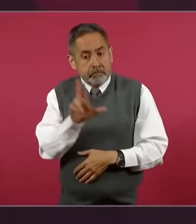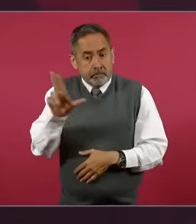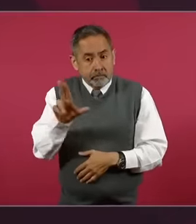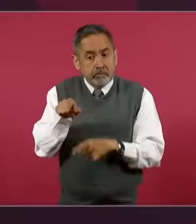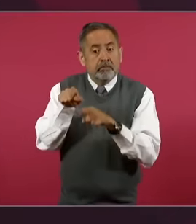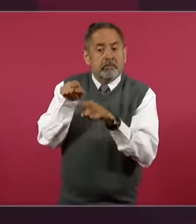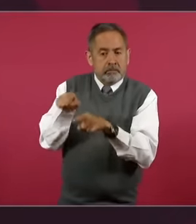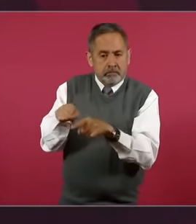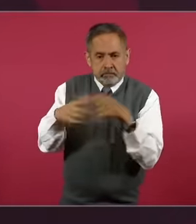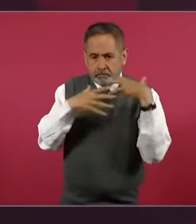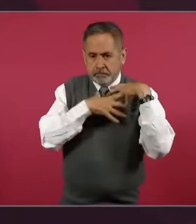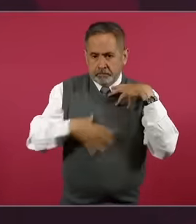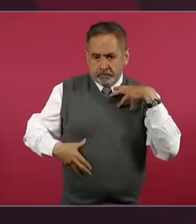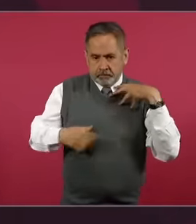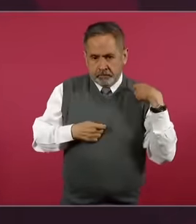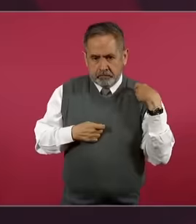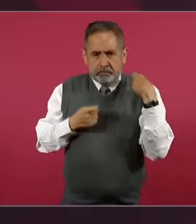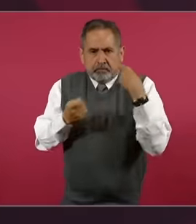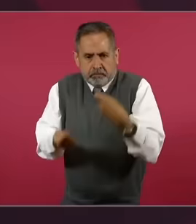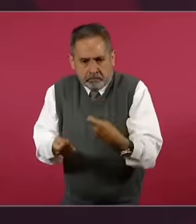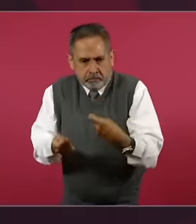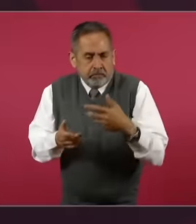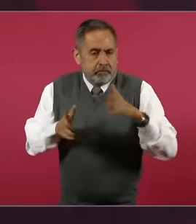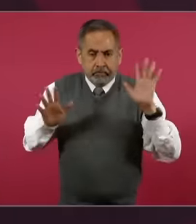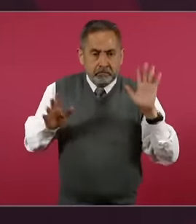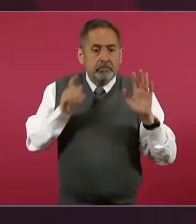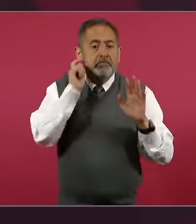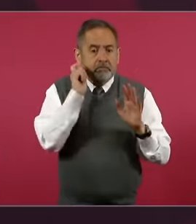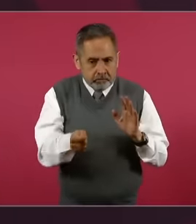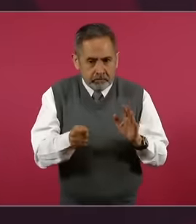la entrega de la banda, pero